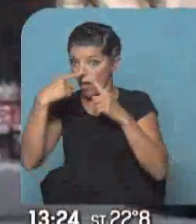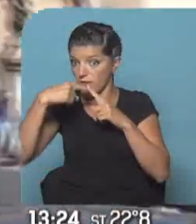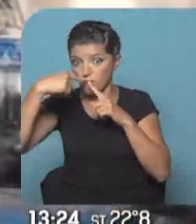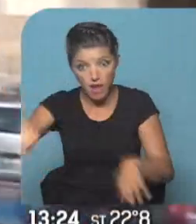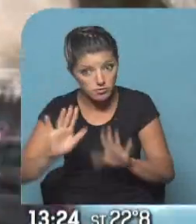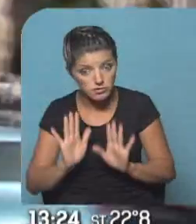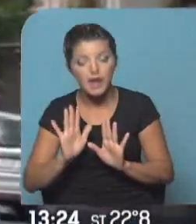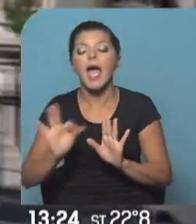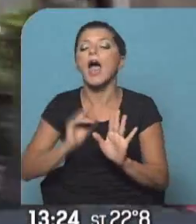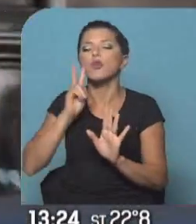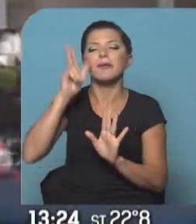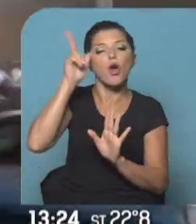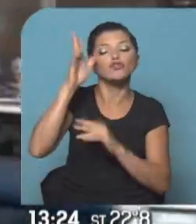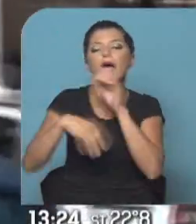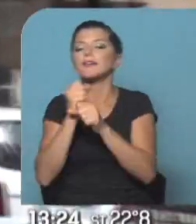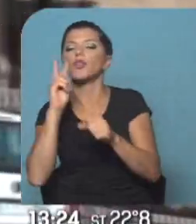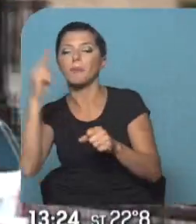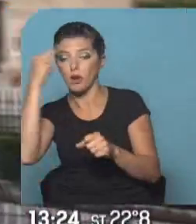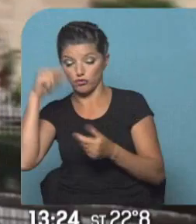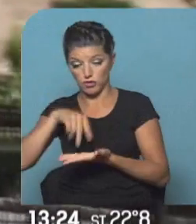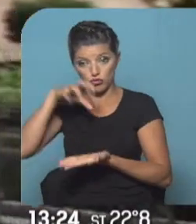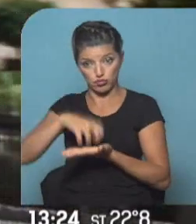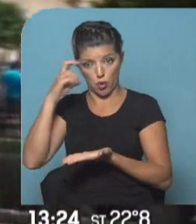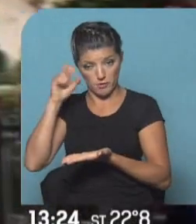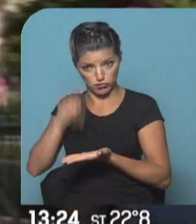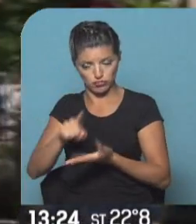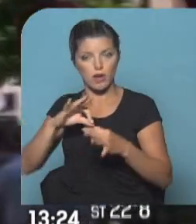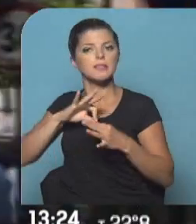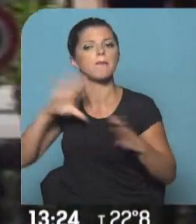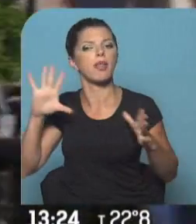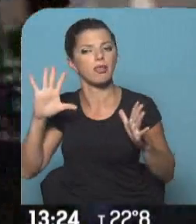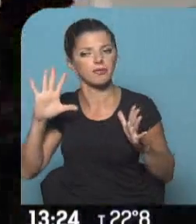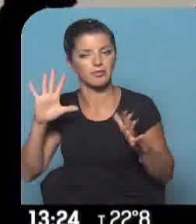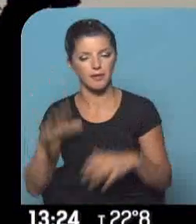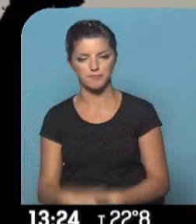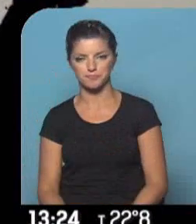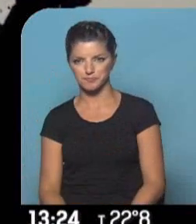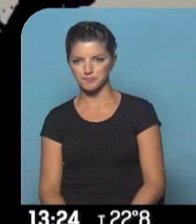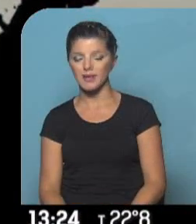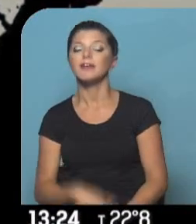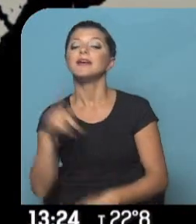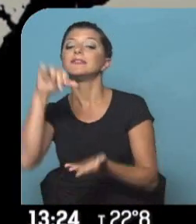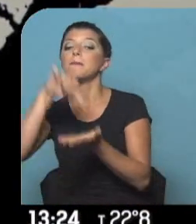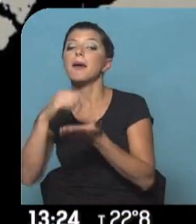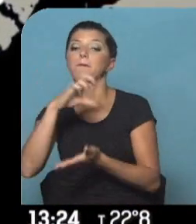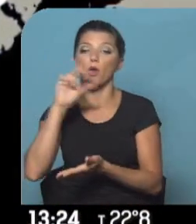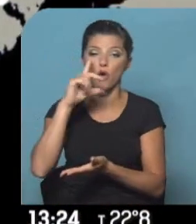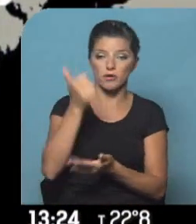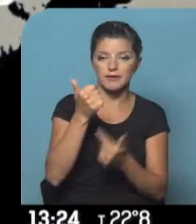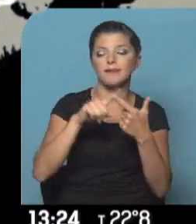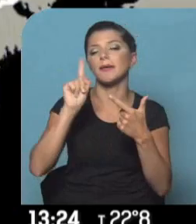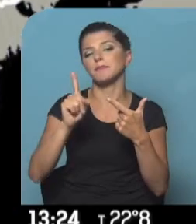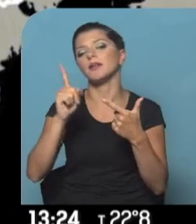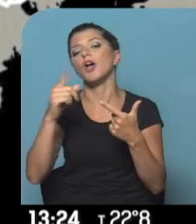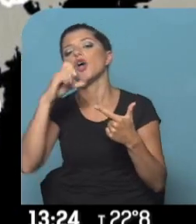2008 y 2012 tuvo un gobierno abiertamente independentista. Polonia con la región de Alta Silesia, Croacia con el condado de